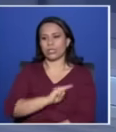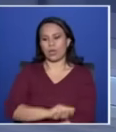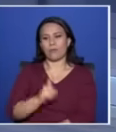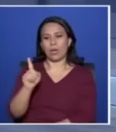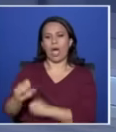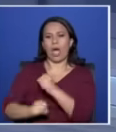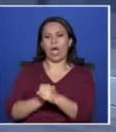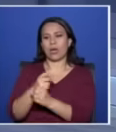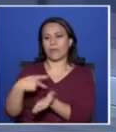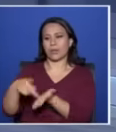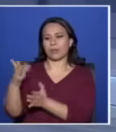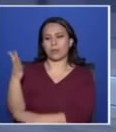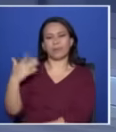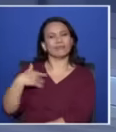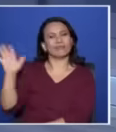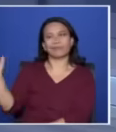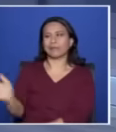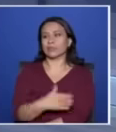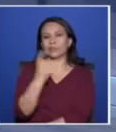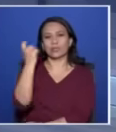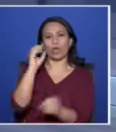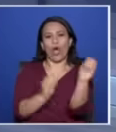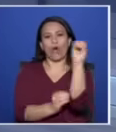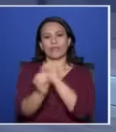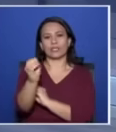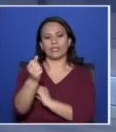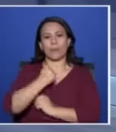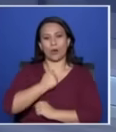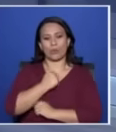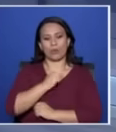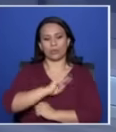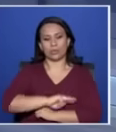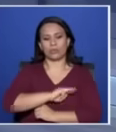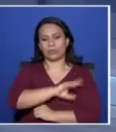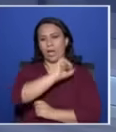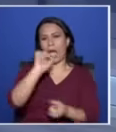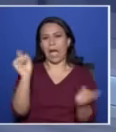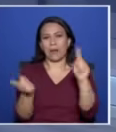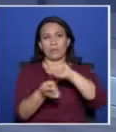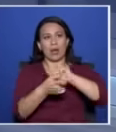públicas históricas entrarán en liquidación. María Gabriela Carpio nos amplía.